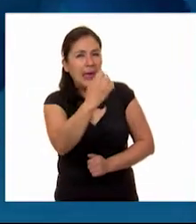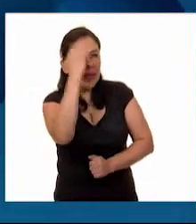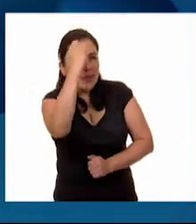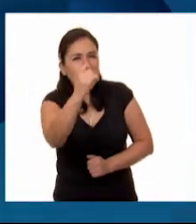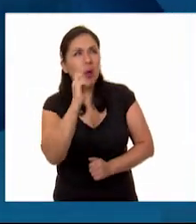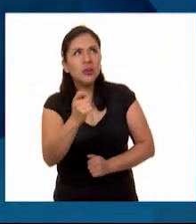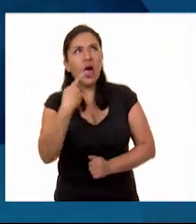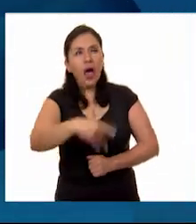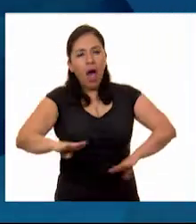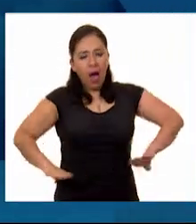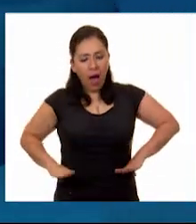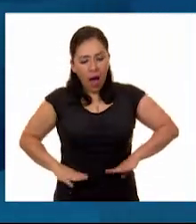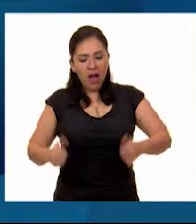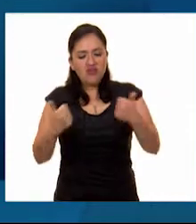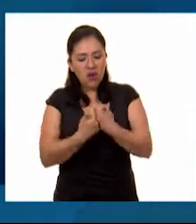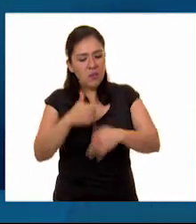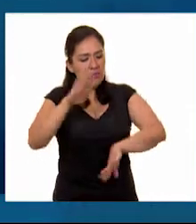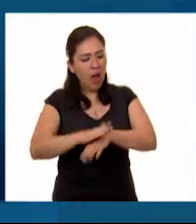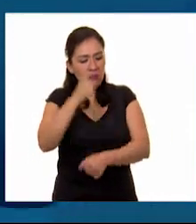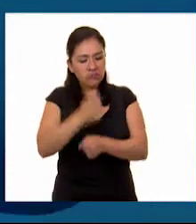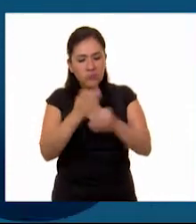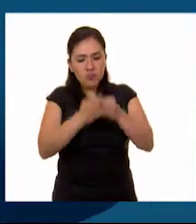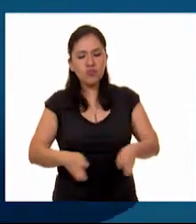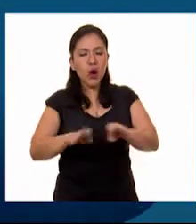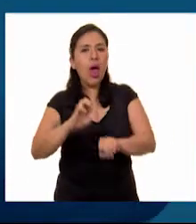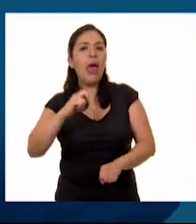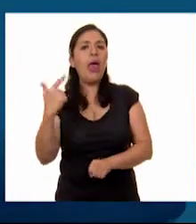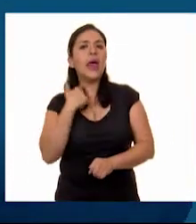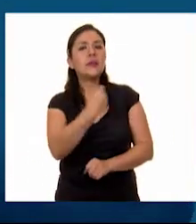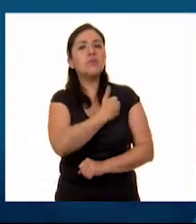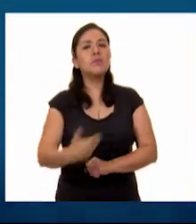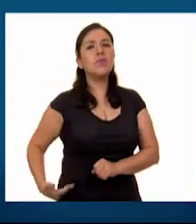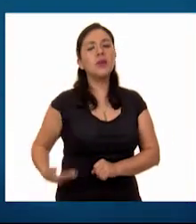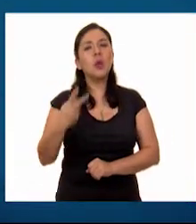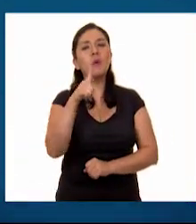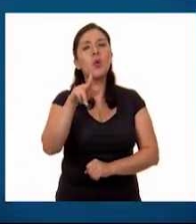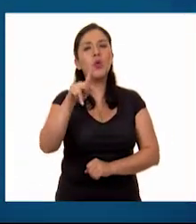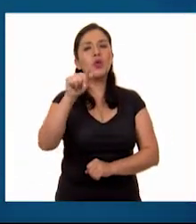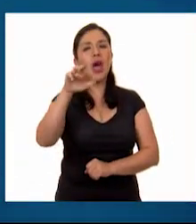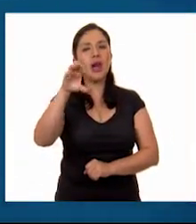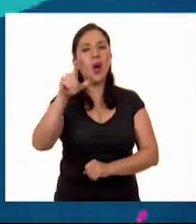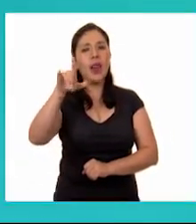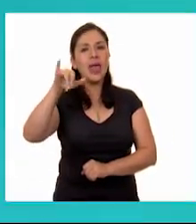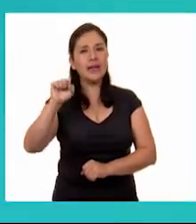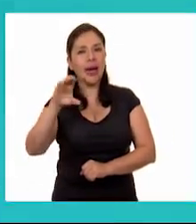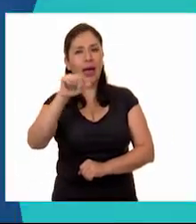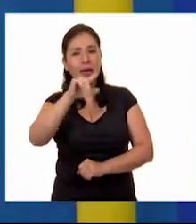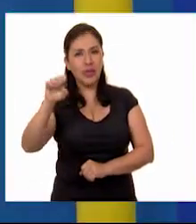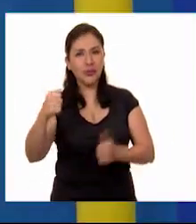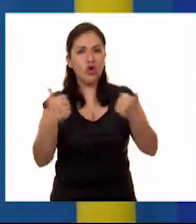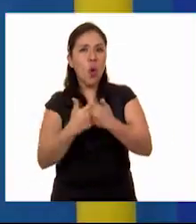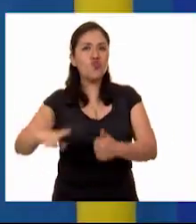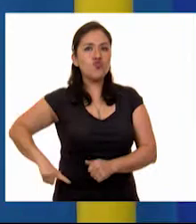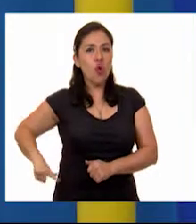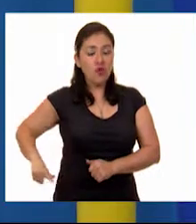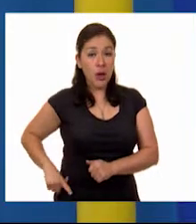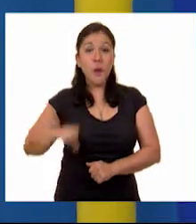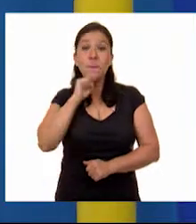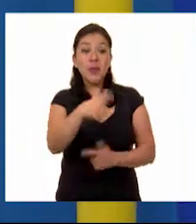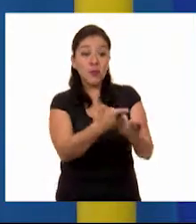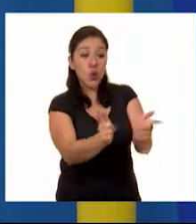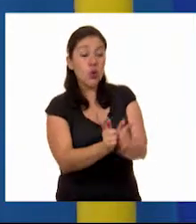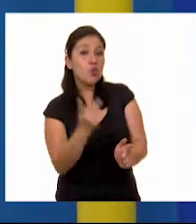que se caracterizó por la influencia del expresidente Plutarco Elías Calles en el gobierno, quien a través del partido